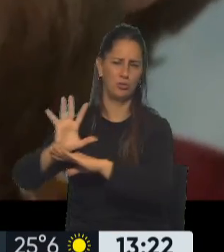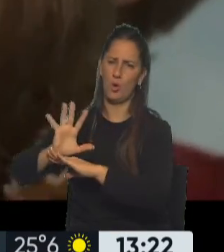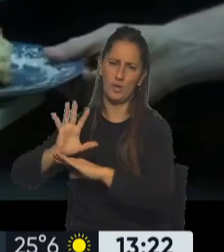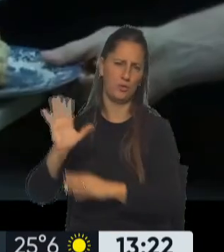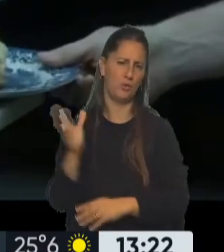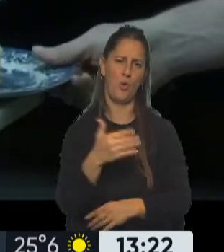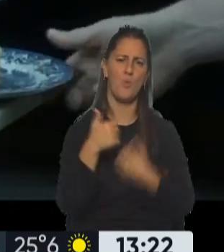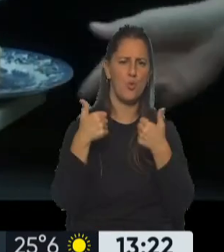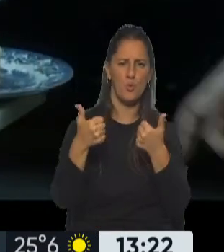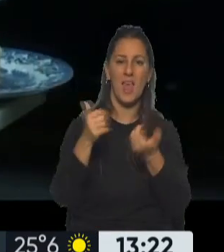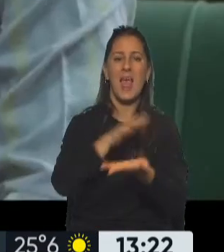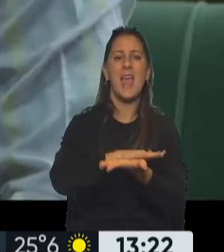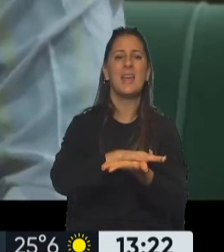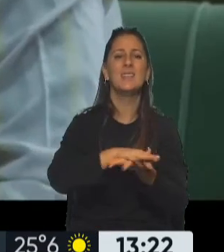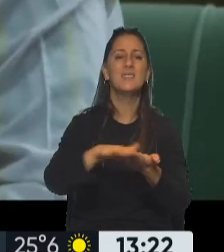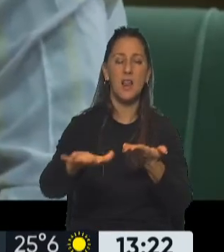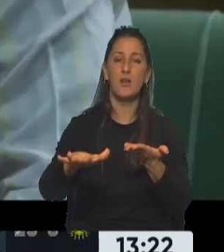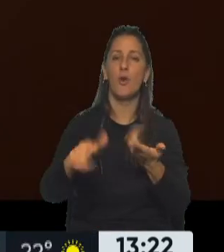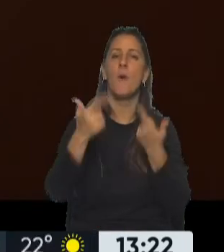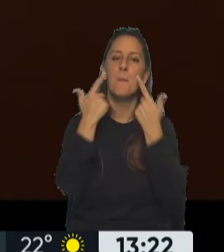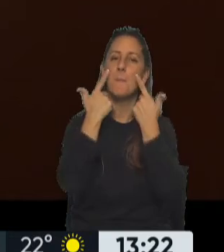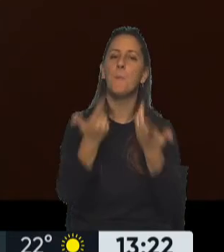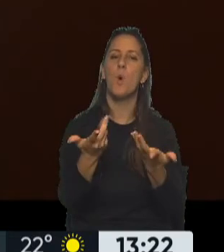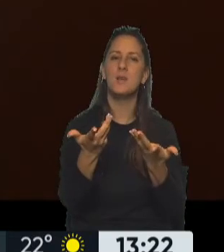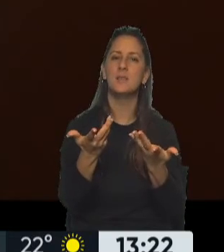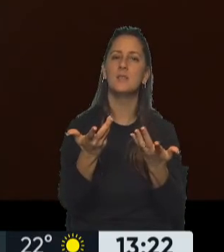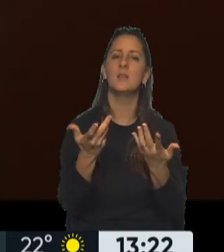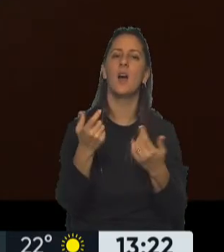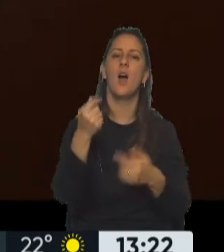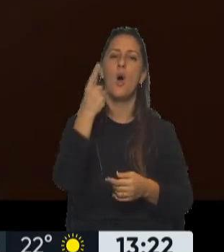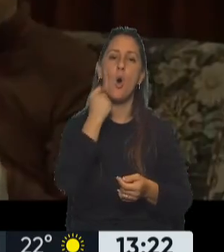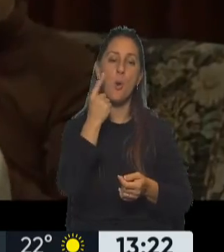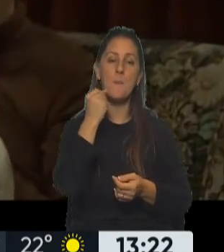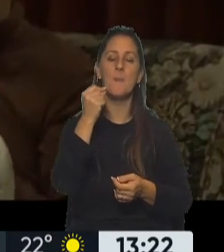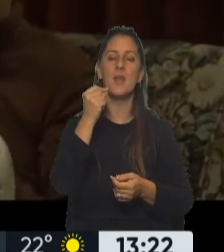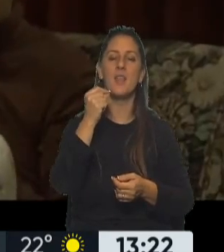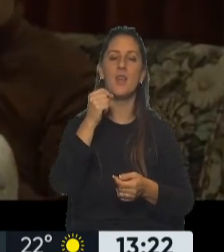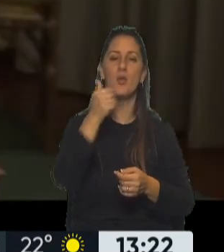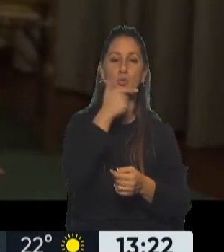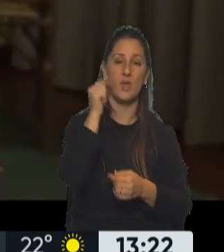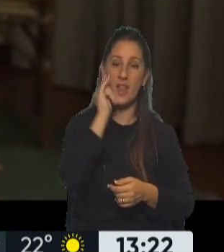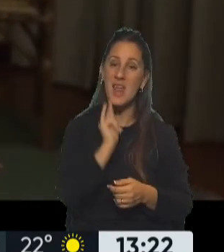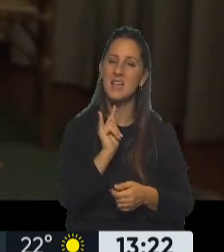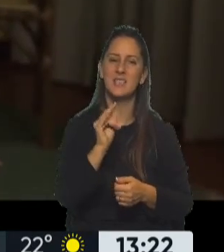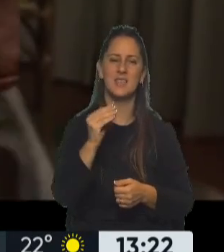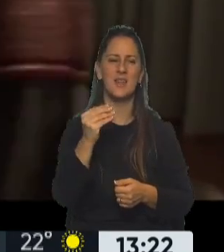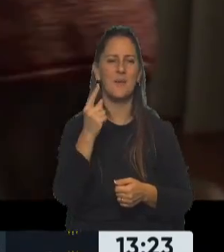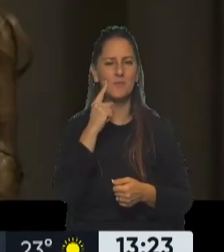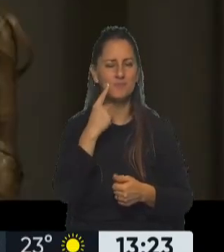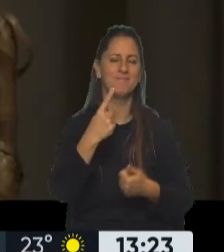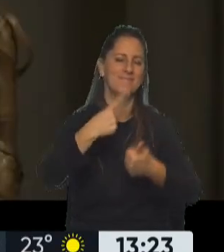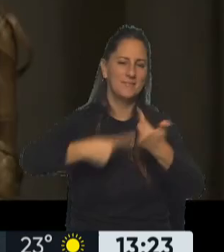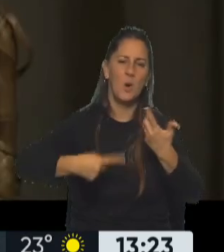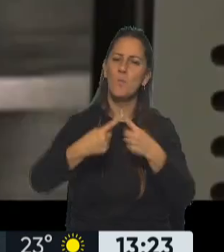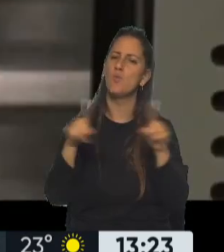interpretaciones y un estreno que llega para verse con la realización del Hombre de Mil Boomerangs, de Dulce de Leche, de su realidad, siempre la